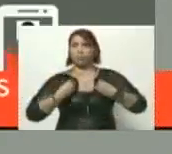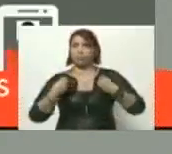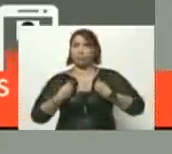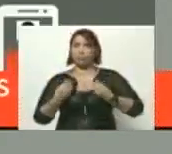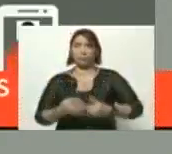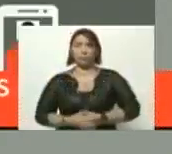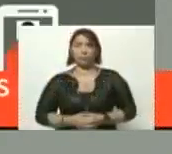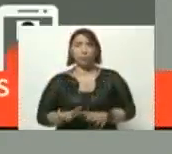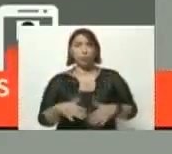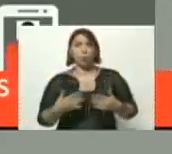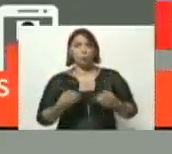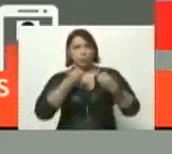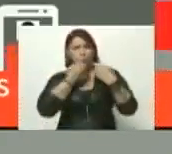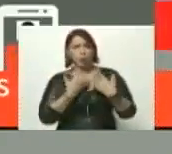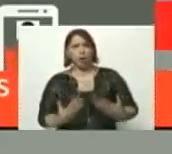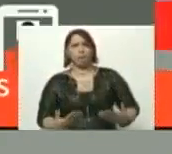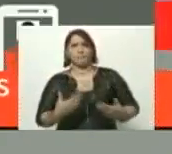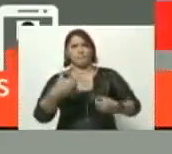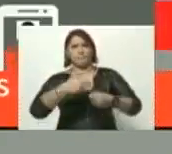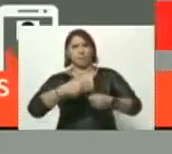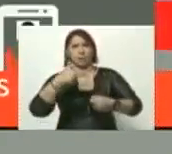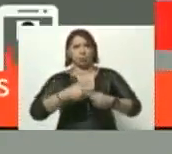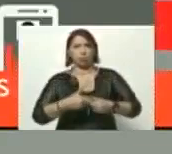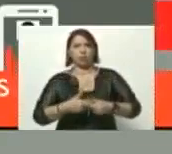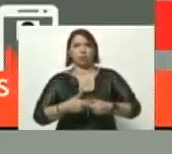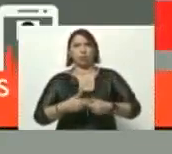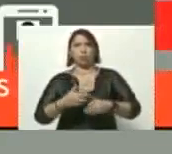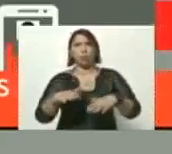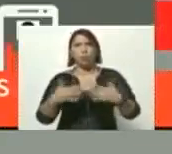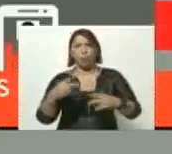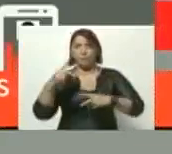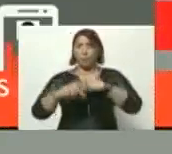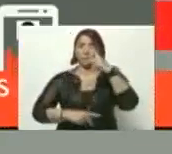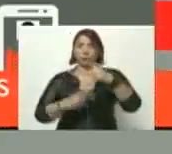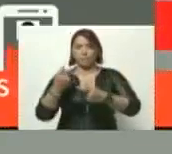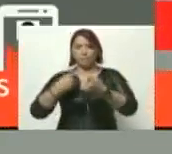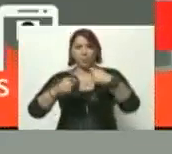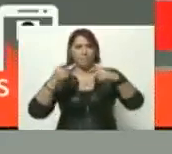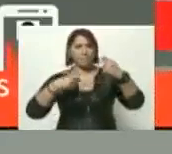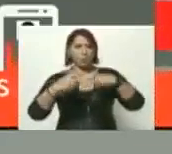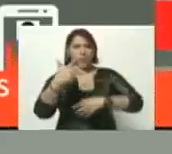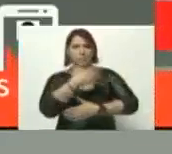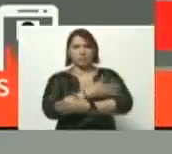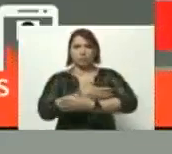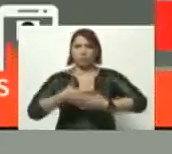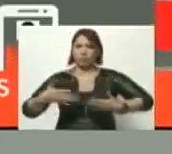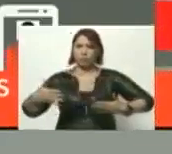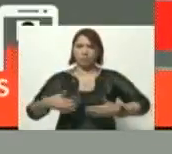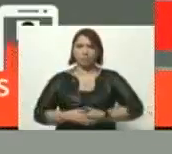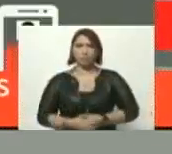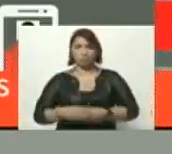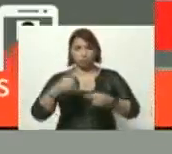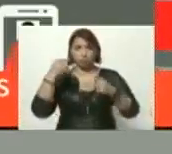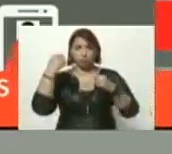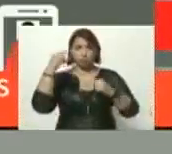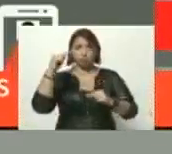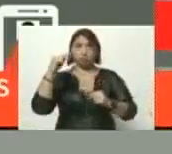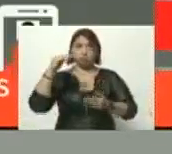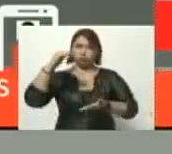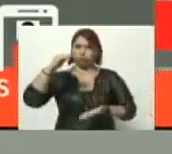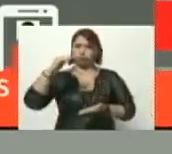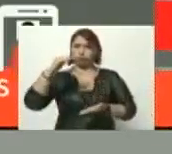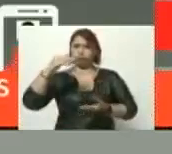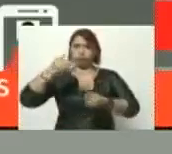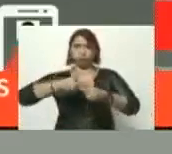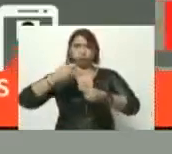la bonanza petrolera, cuando producíamos y vendíamos 3 millones de barriles de